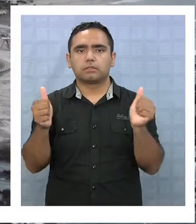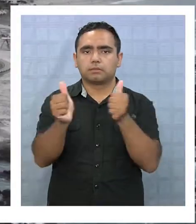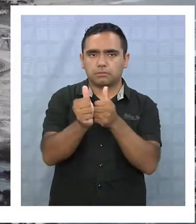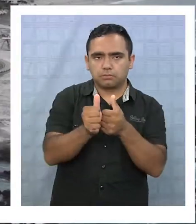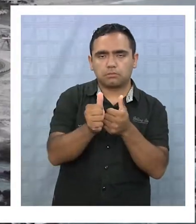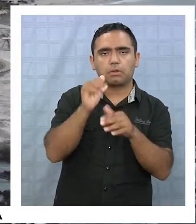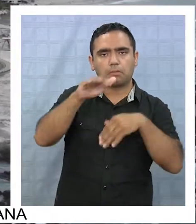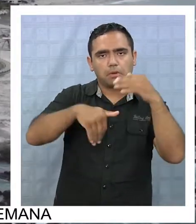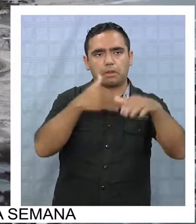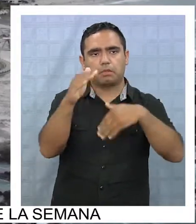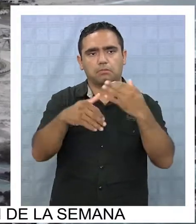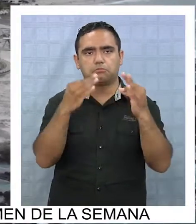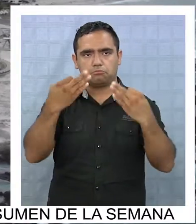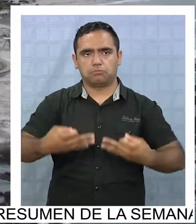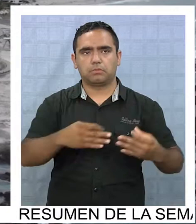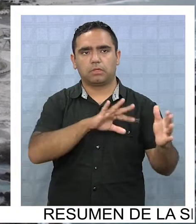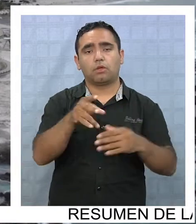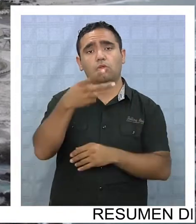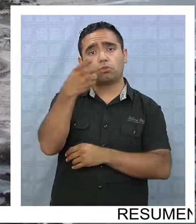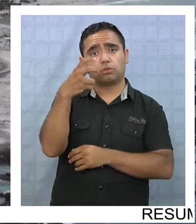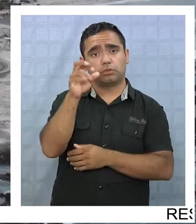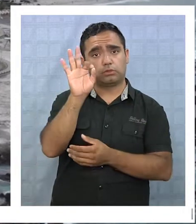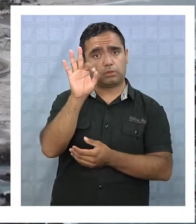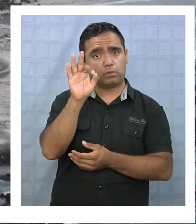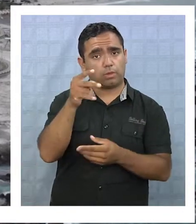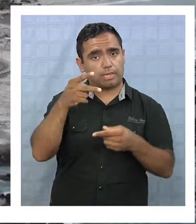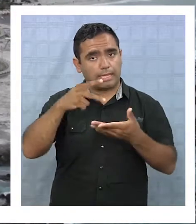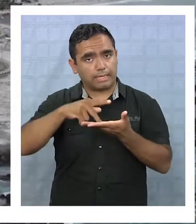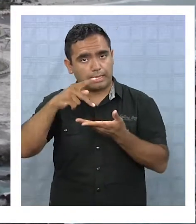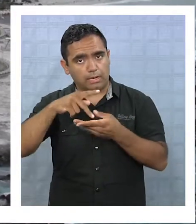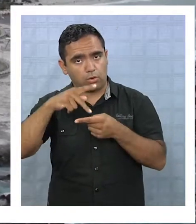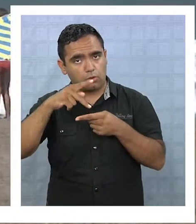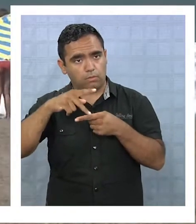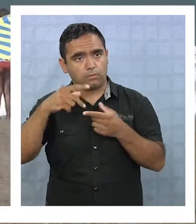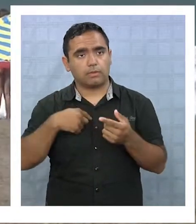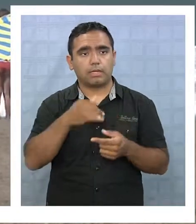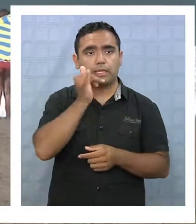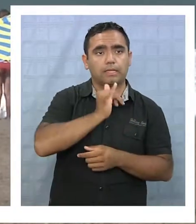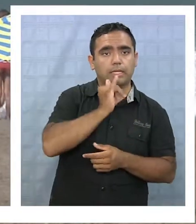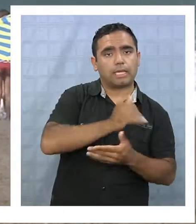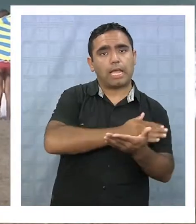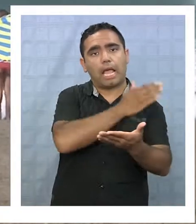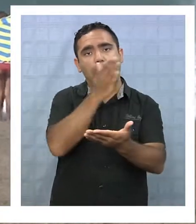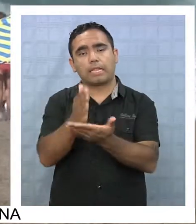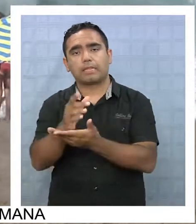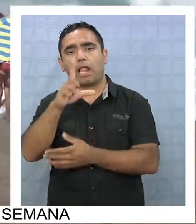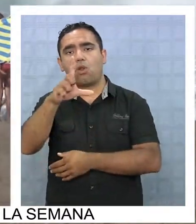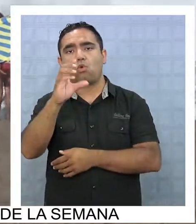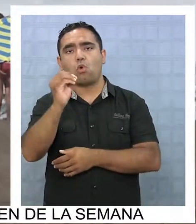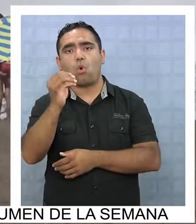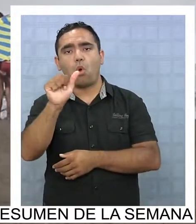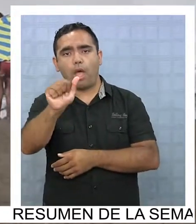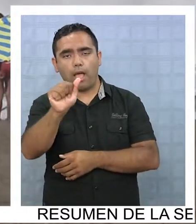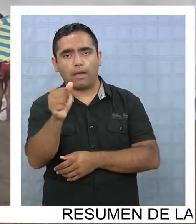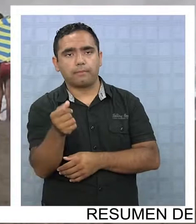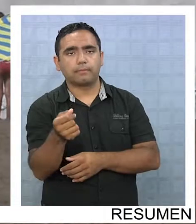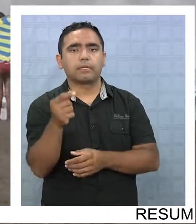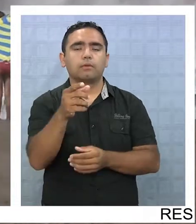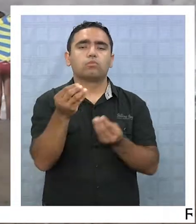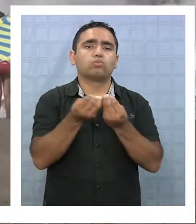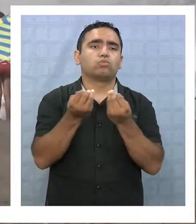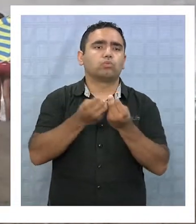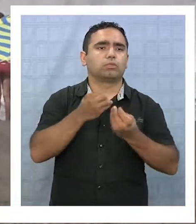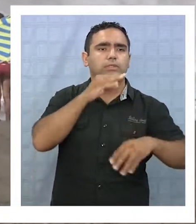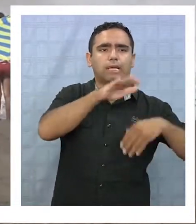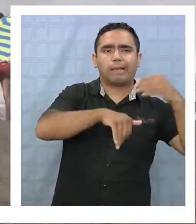seguridad. Los 150 kilómetros aproximados que existen desde Iquique hasta el Loa, aunque poseen decenas de playas que